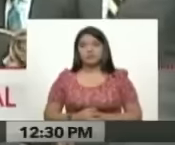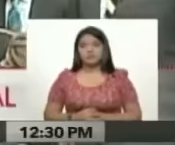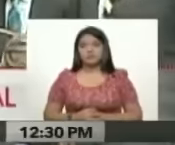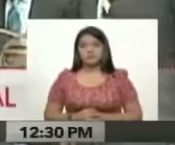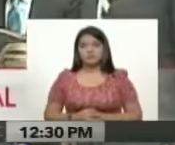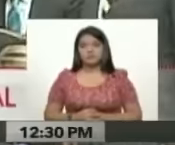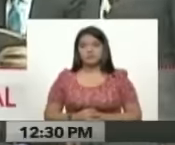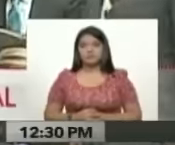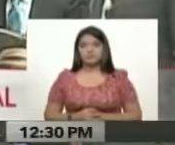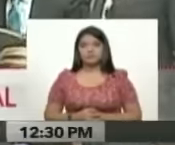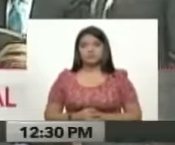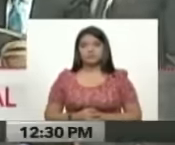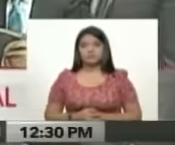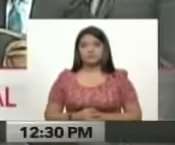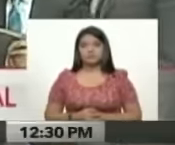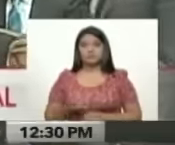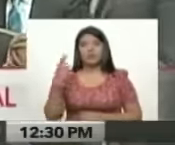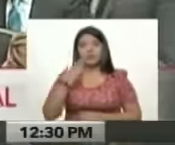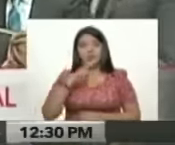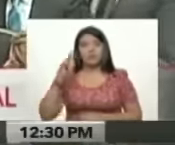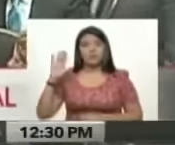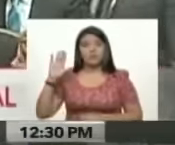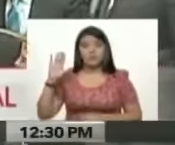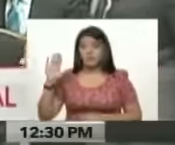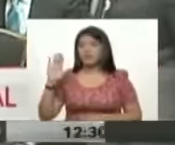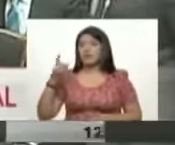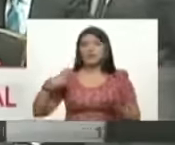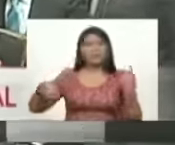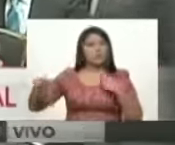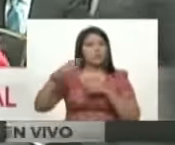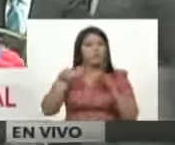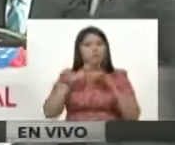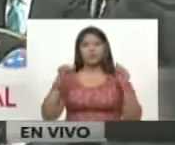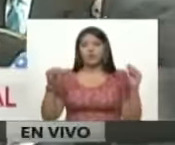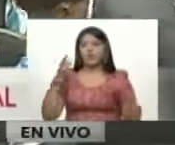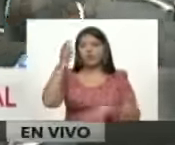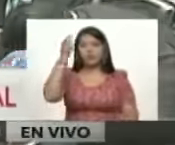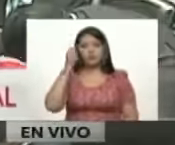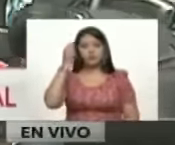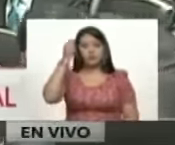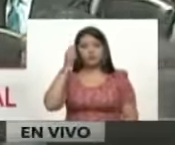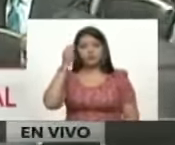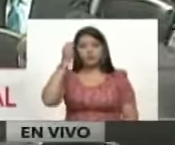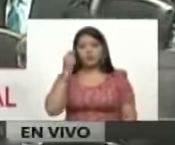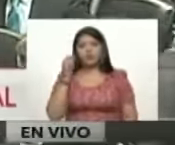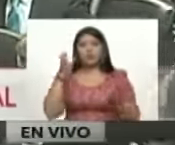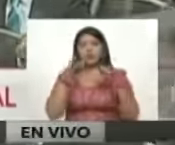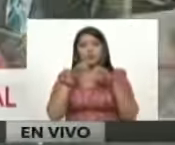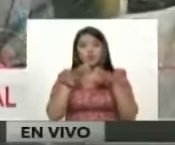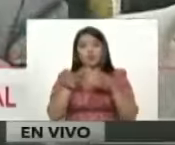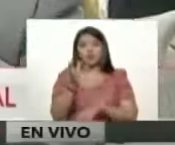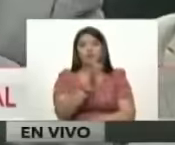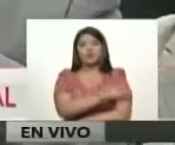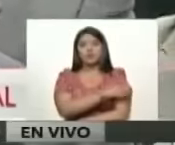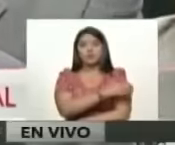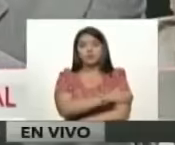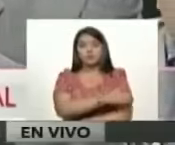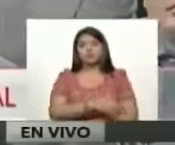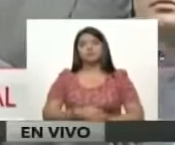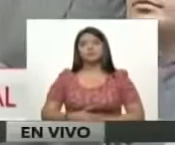están comprometidos, al igual que todos los integrantes de la fracción de la Unidad